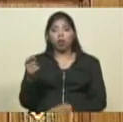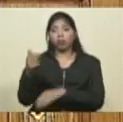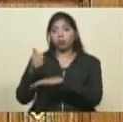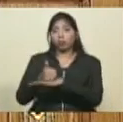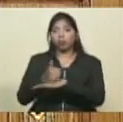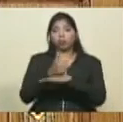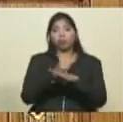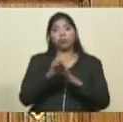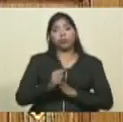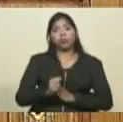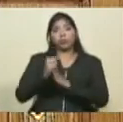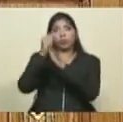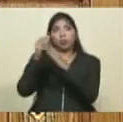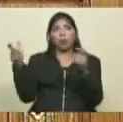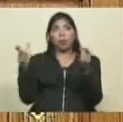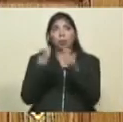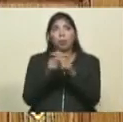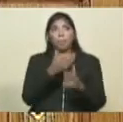Adultas Mayores.